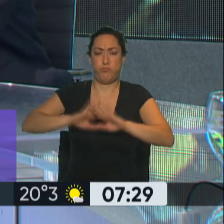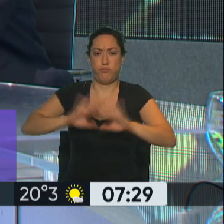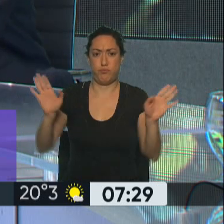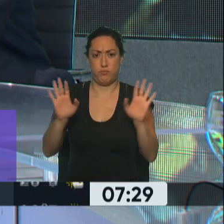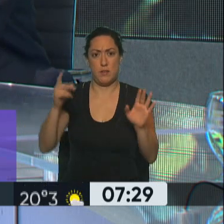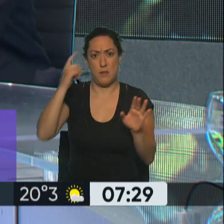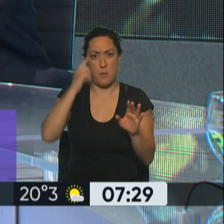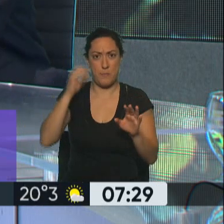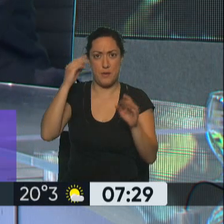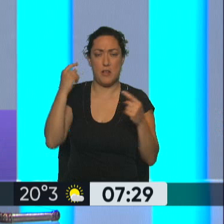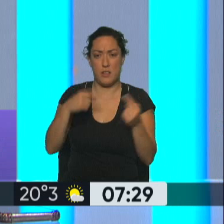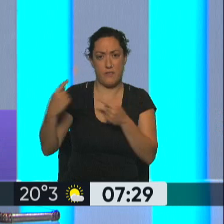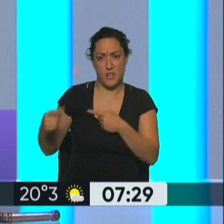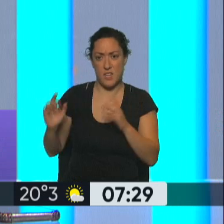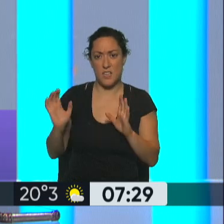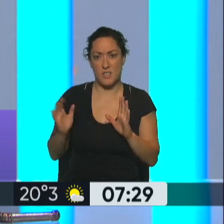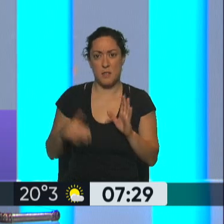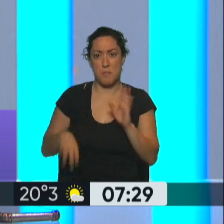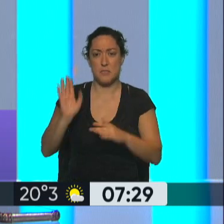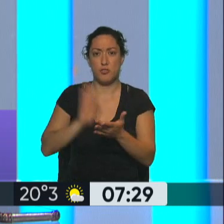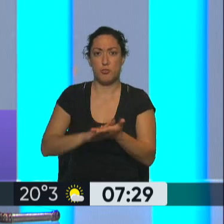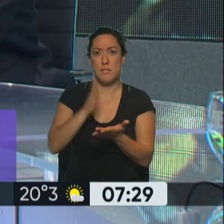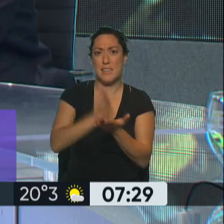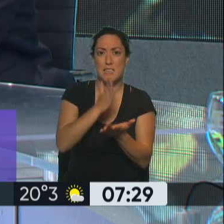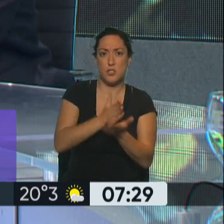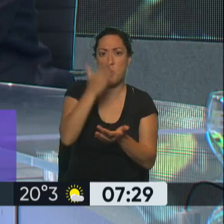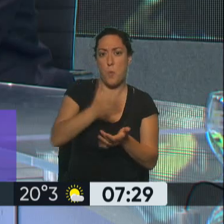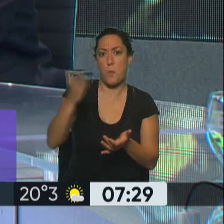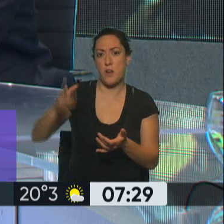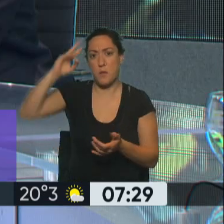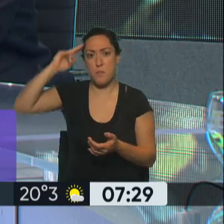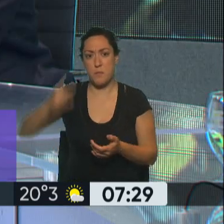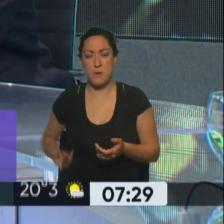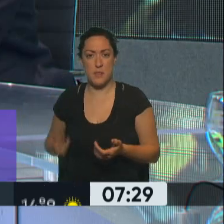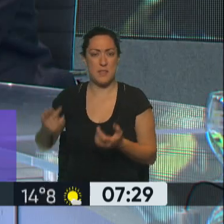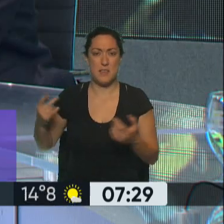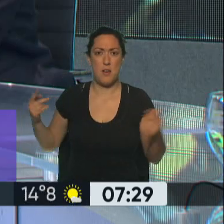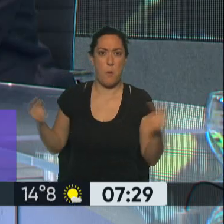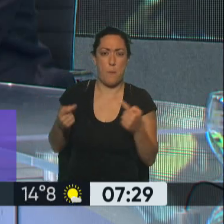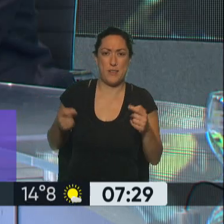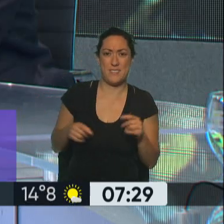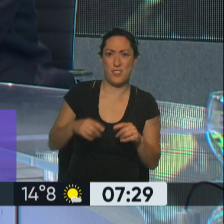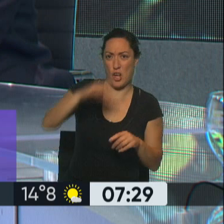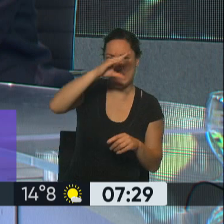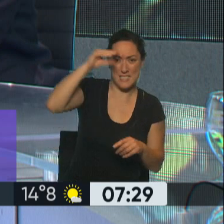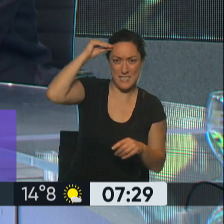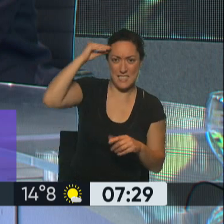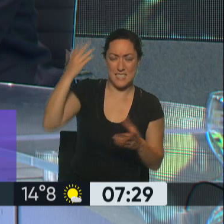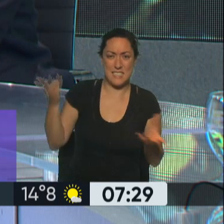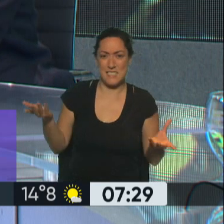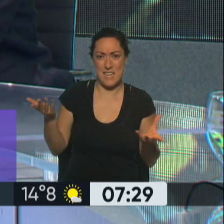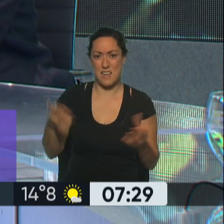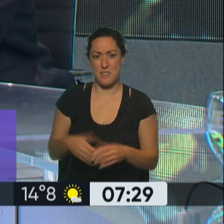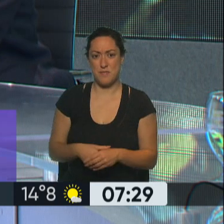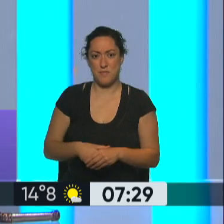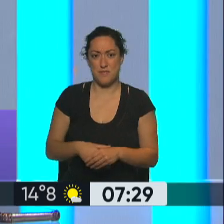también, Claro. claramente, ¿no? Pero es muy posible Sobre que... todo en derechos humanos, digo, la posición que tiene Victoria Villarruel en Claro. derechos humanos es totalmente contraria a la que tiene la vicepresidenta Cristina Fernández de